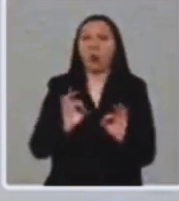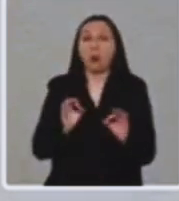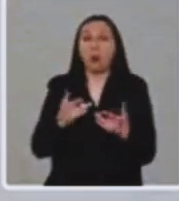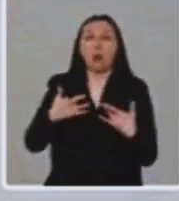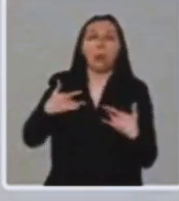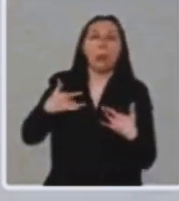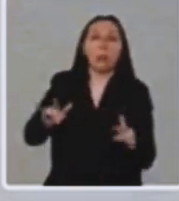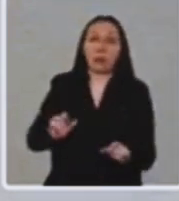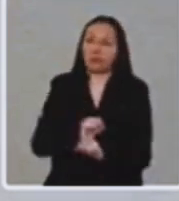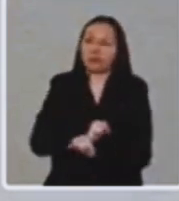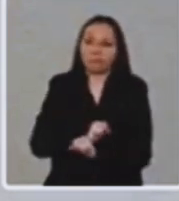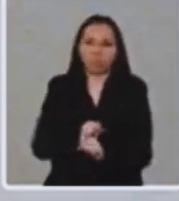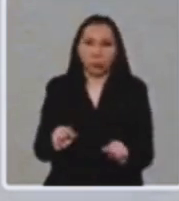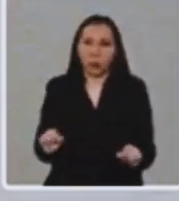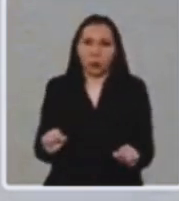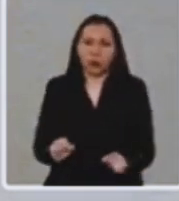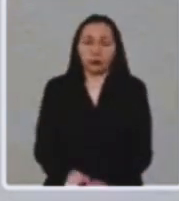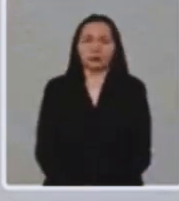ser indiferentes.